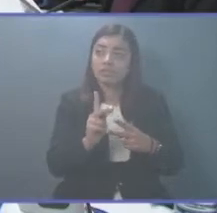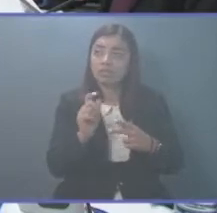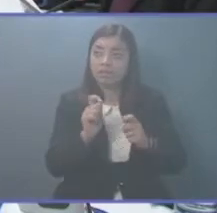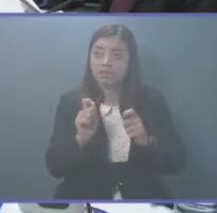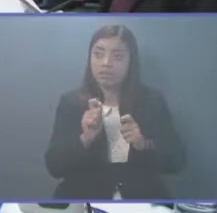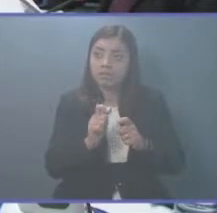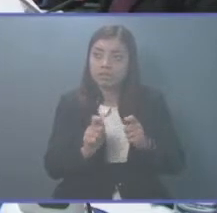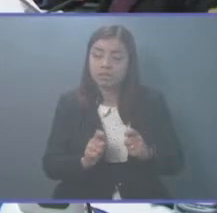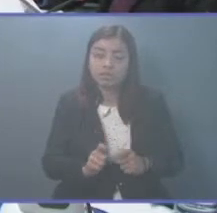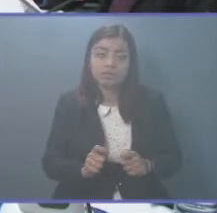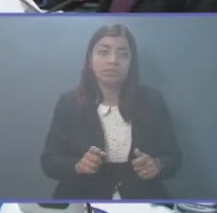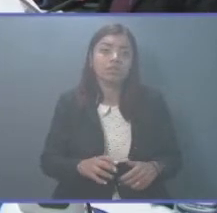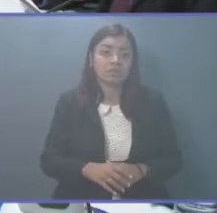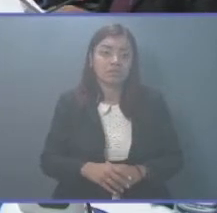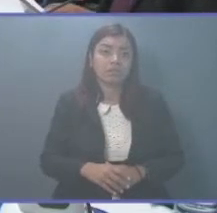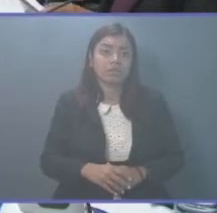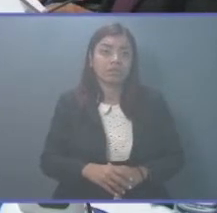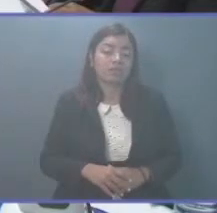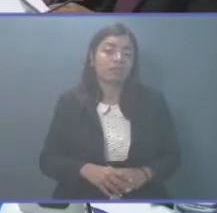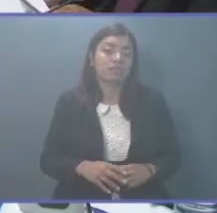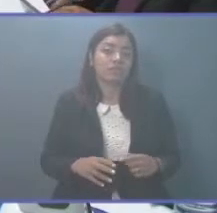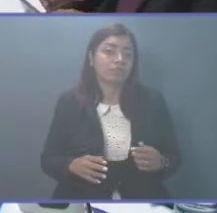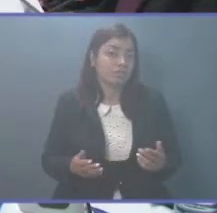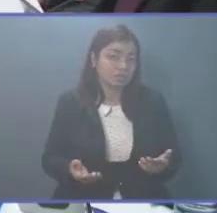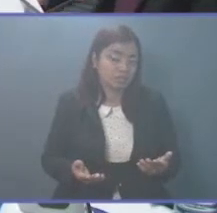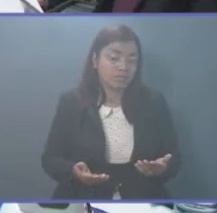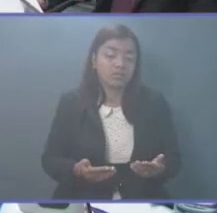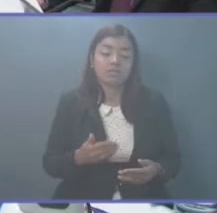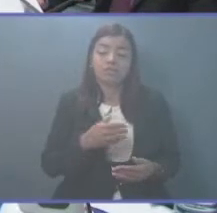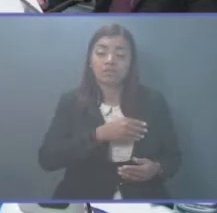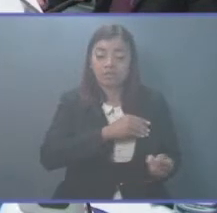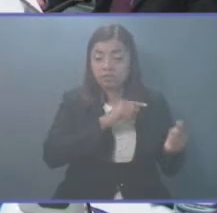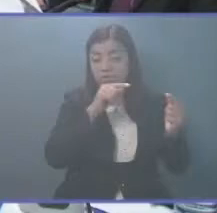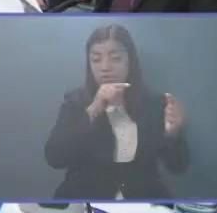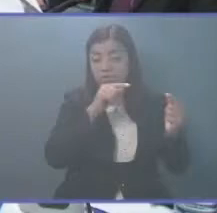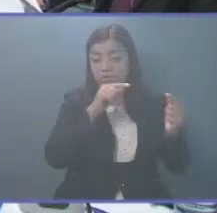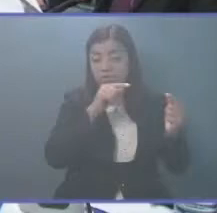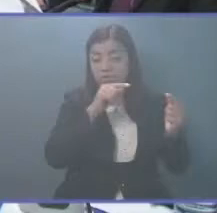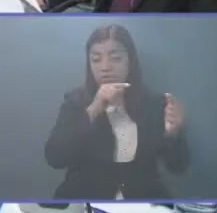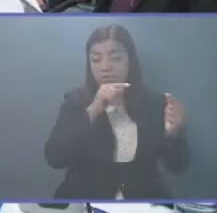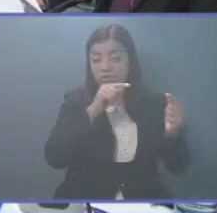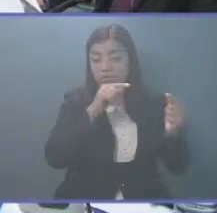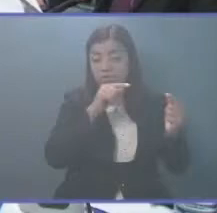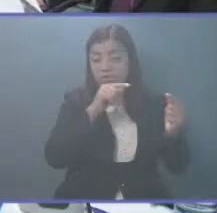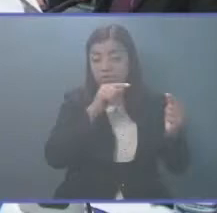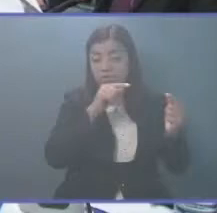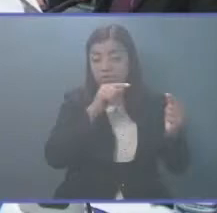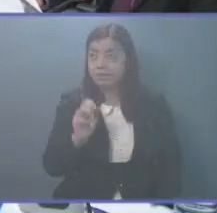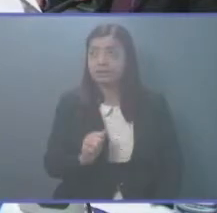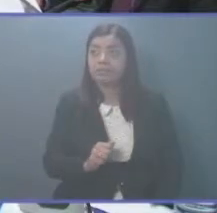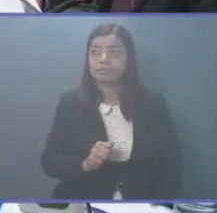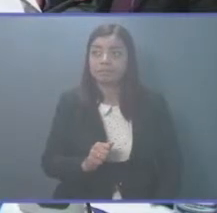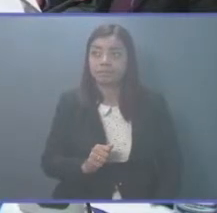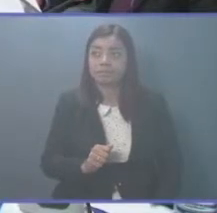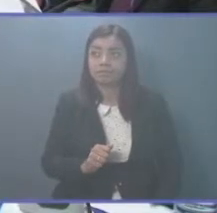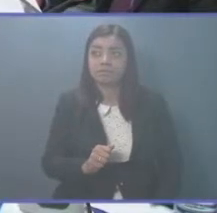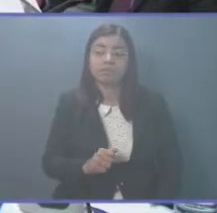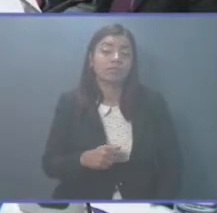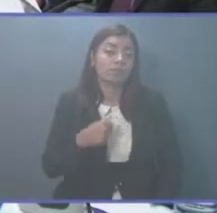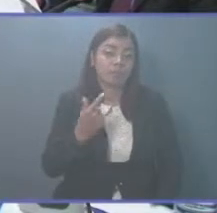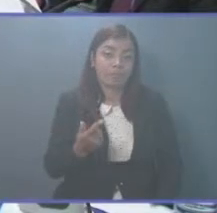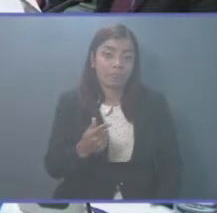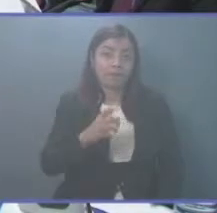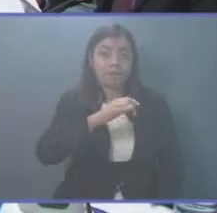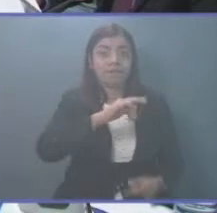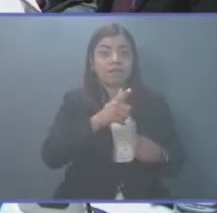afinarlas, esas, ¿verdad? Que hay que afinarlas, y así ya traemos la propuesta ya para el próximo martes. Agravante. Sobre J